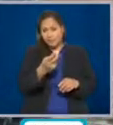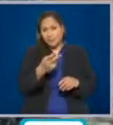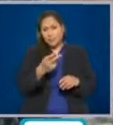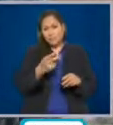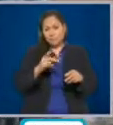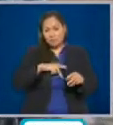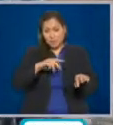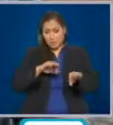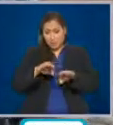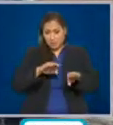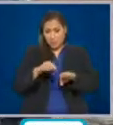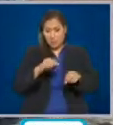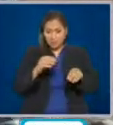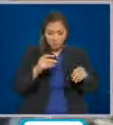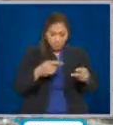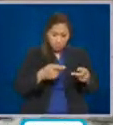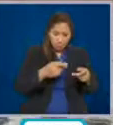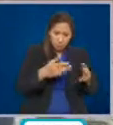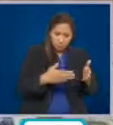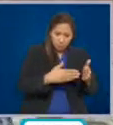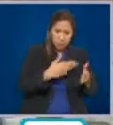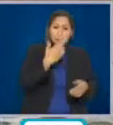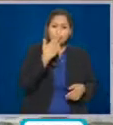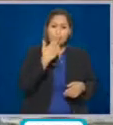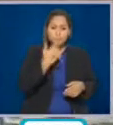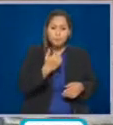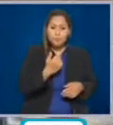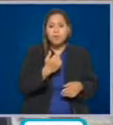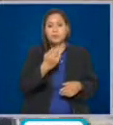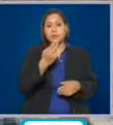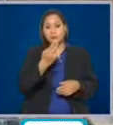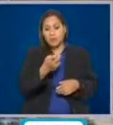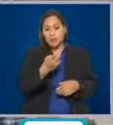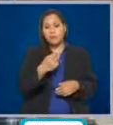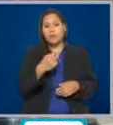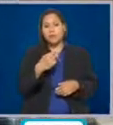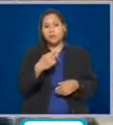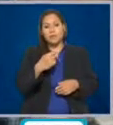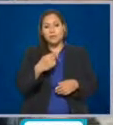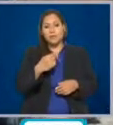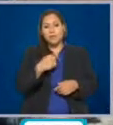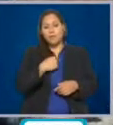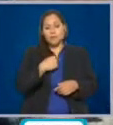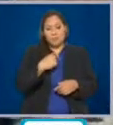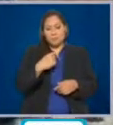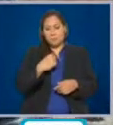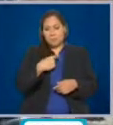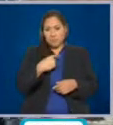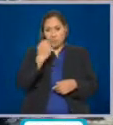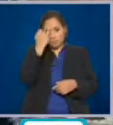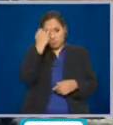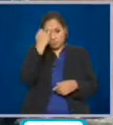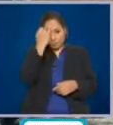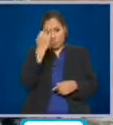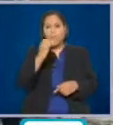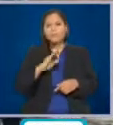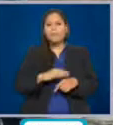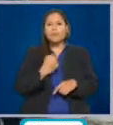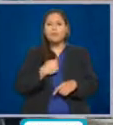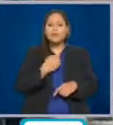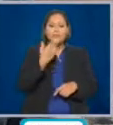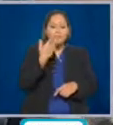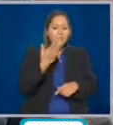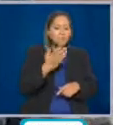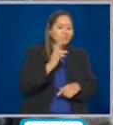del trabajo del dulce me han hecho esas preguntas y ha nacido de noción de uno mismo por la curiosidad